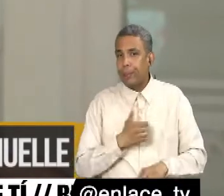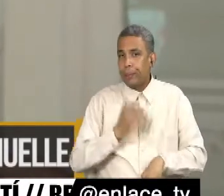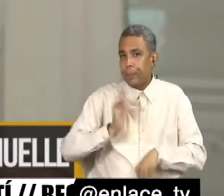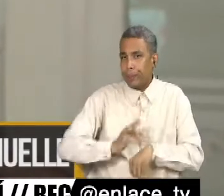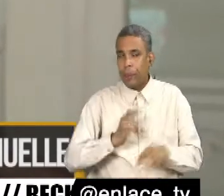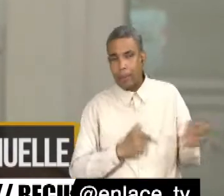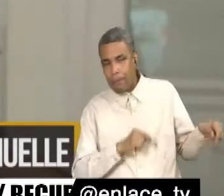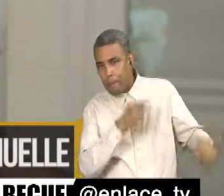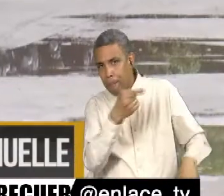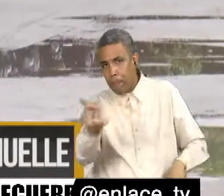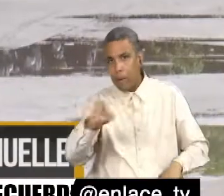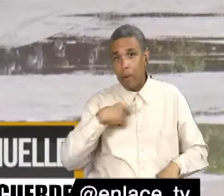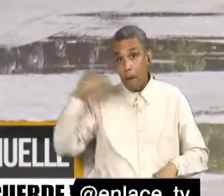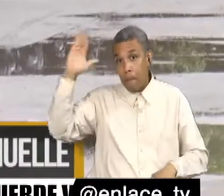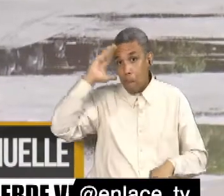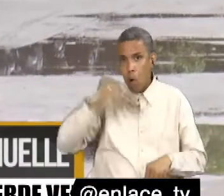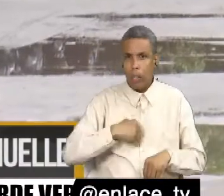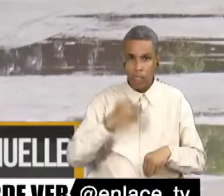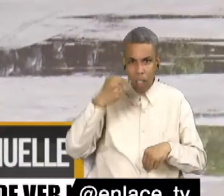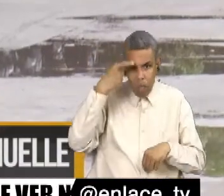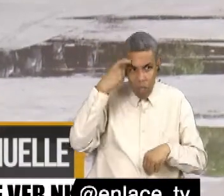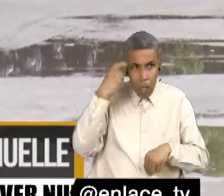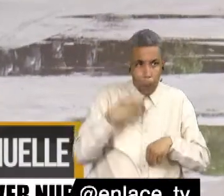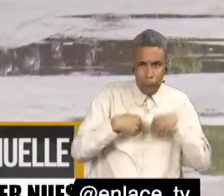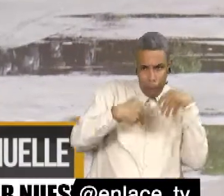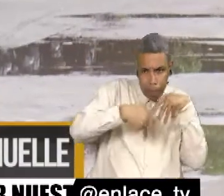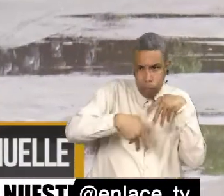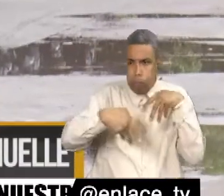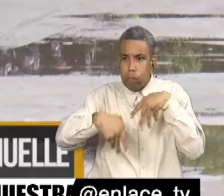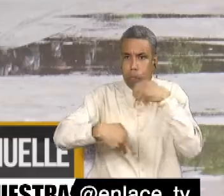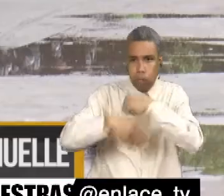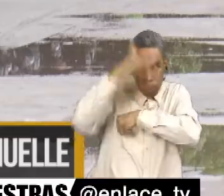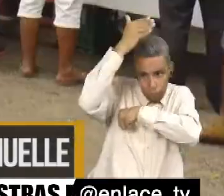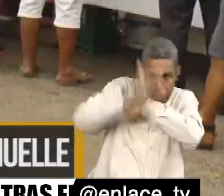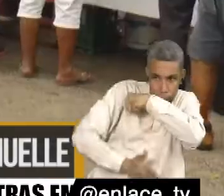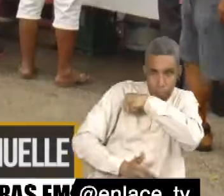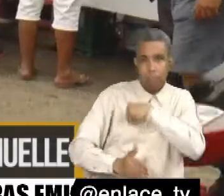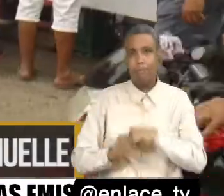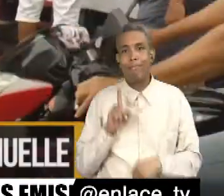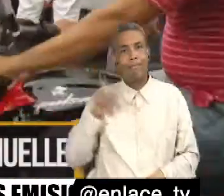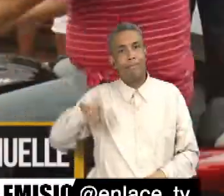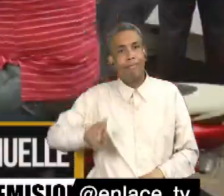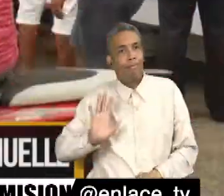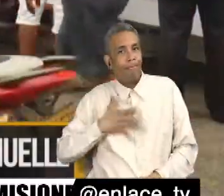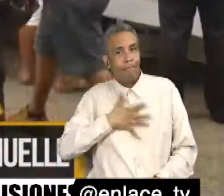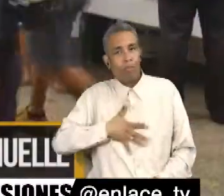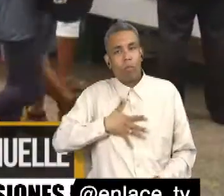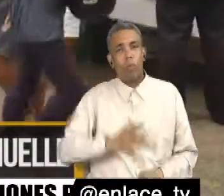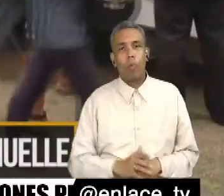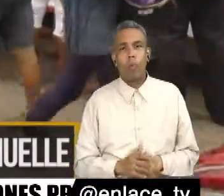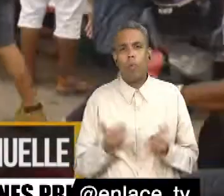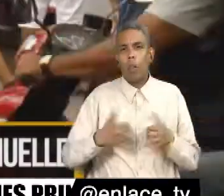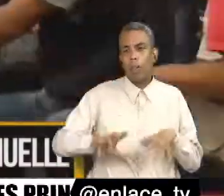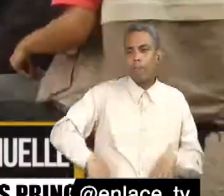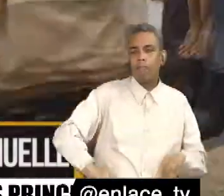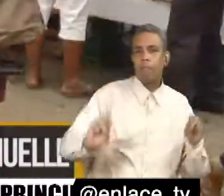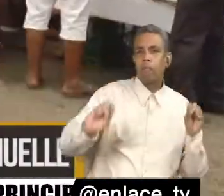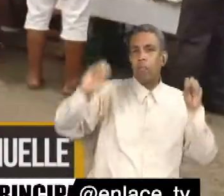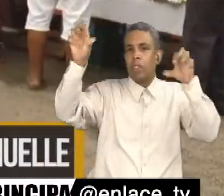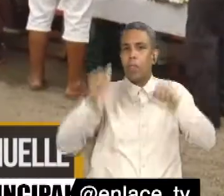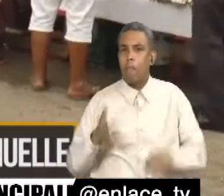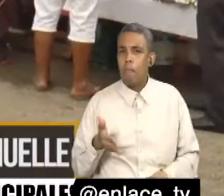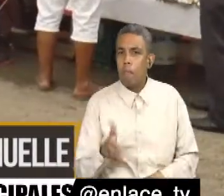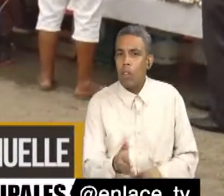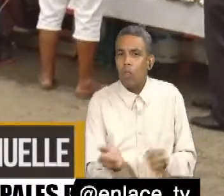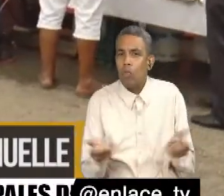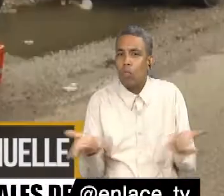los pactos desarrollados el día de hoy, tendríamos que actuar con el ESMAD. Determinan un nuevo punto de expendio de este alimento que